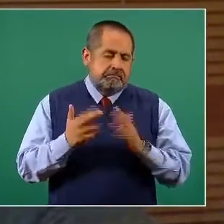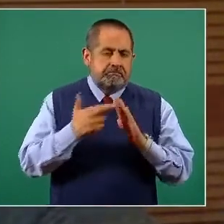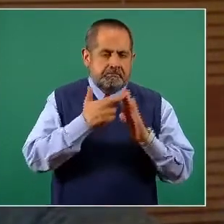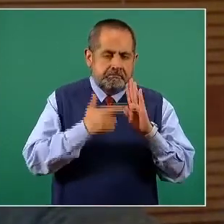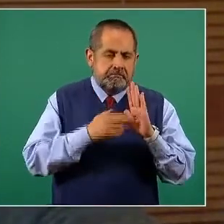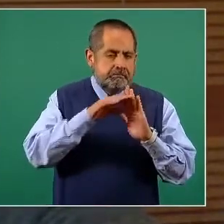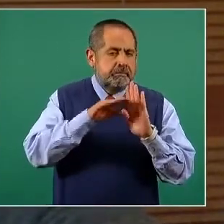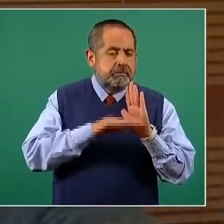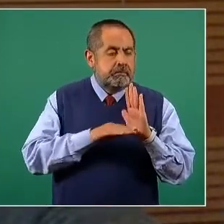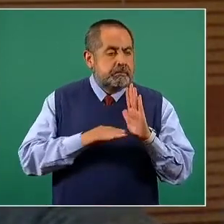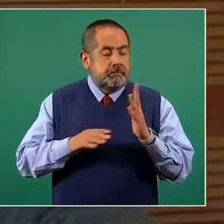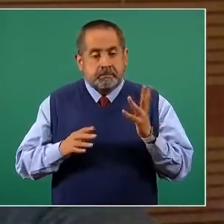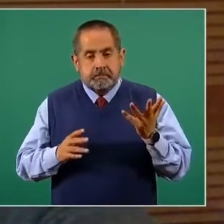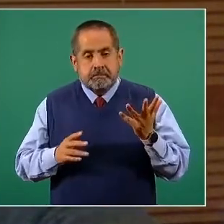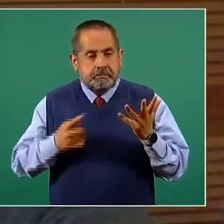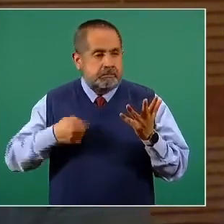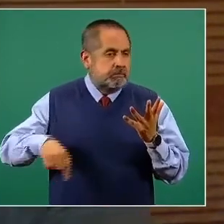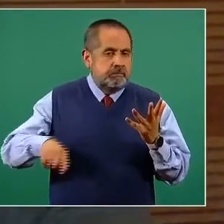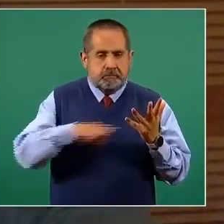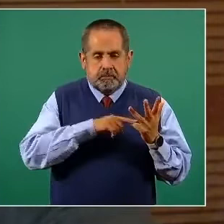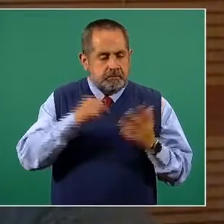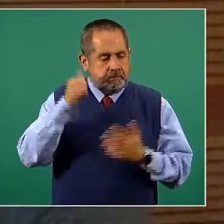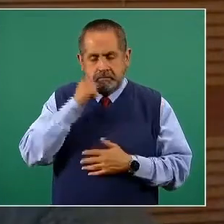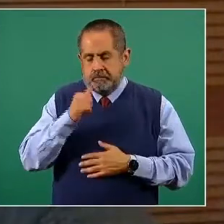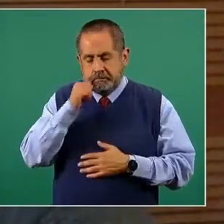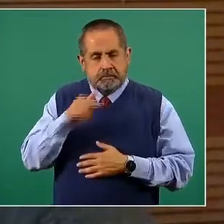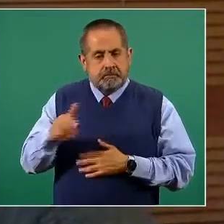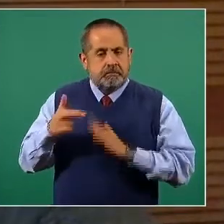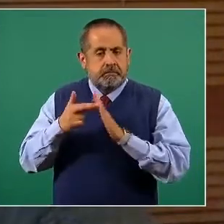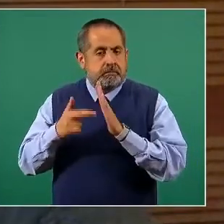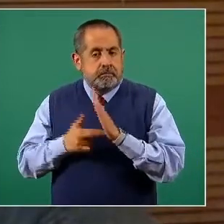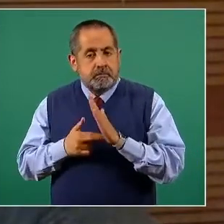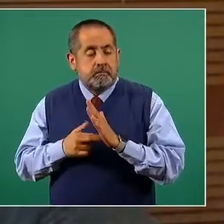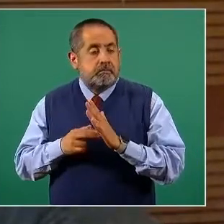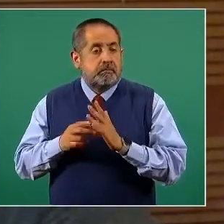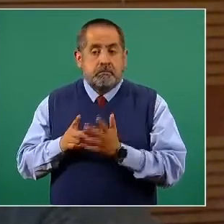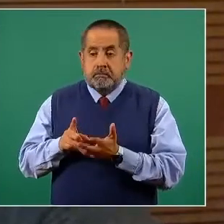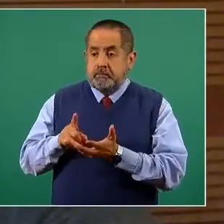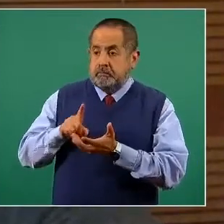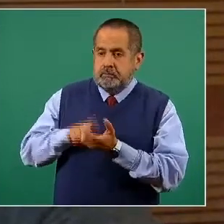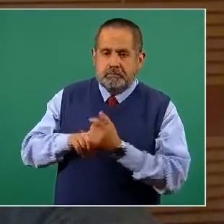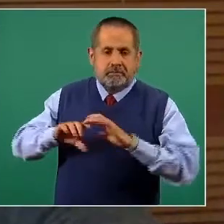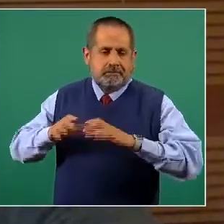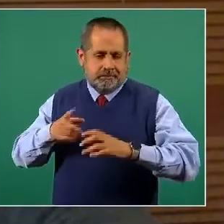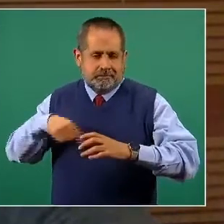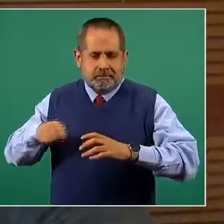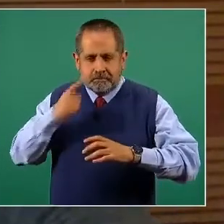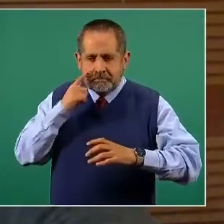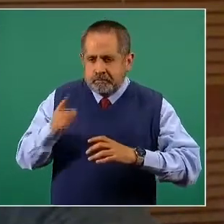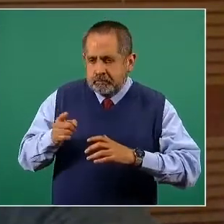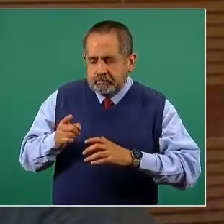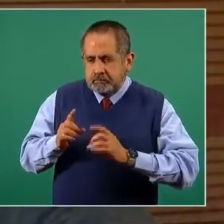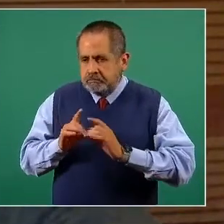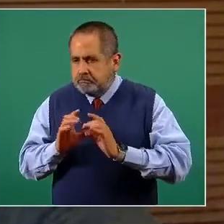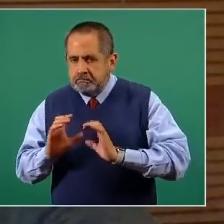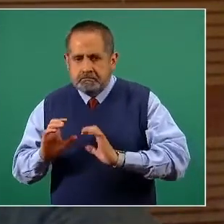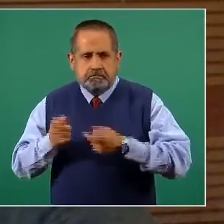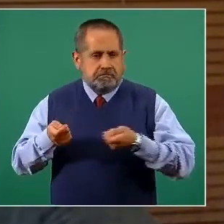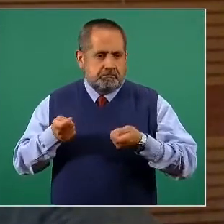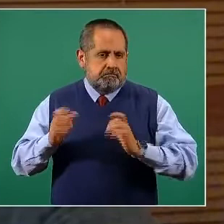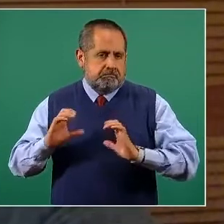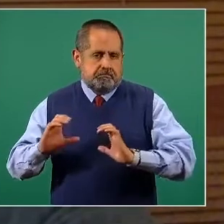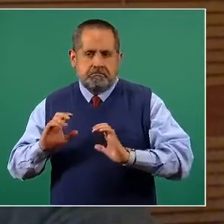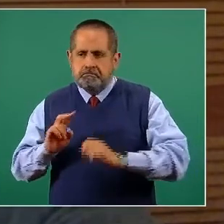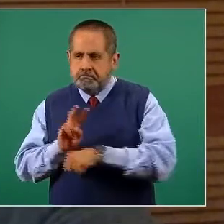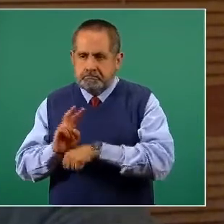que se norma desde el sistema también pues de vigilancia y de control, en